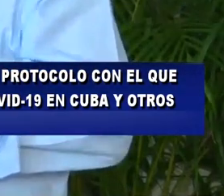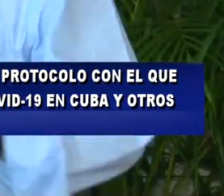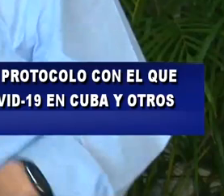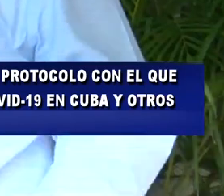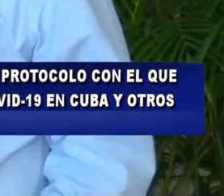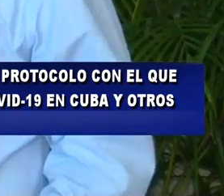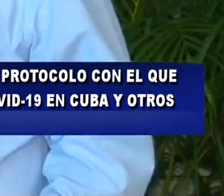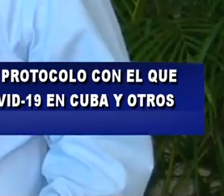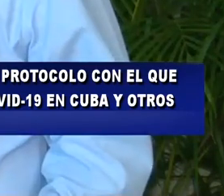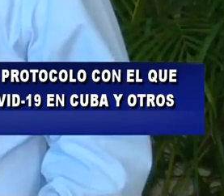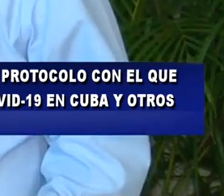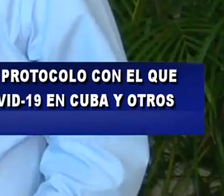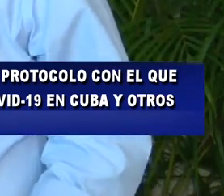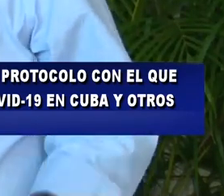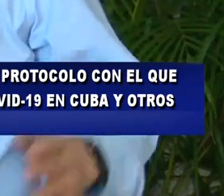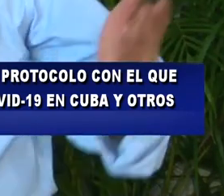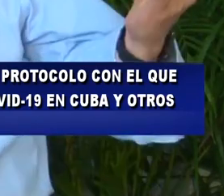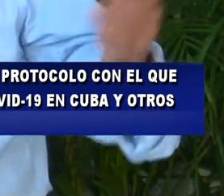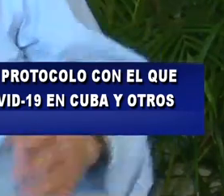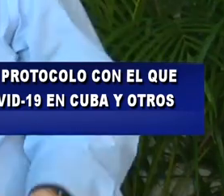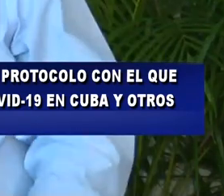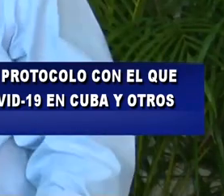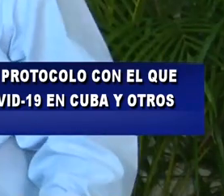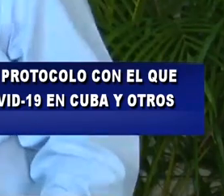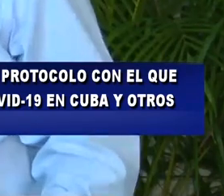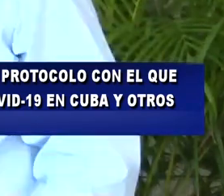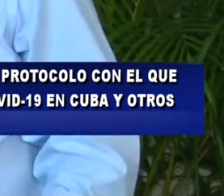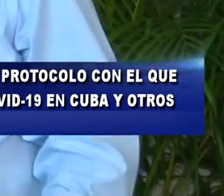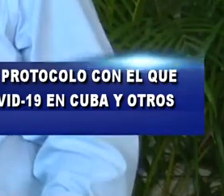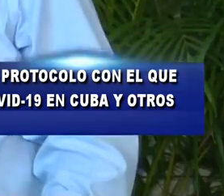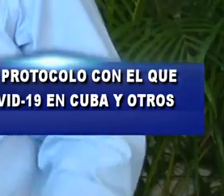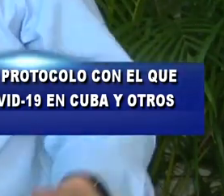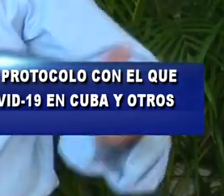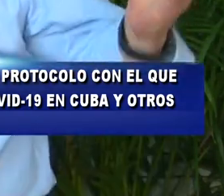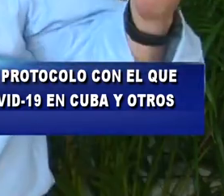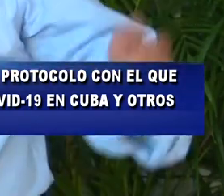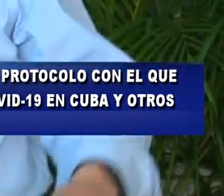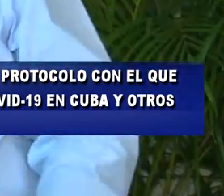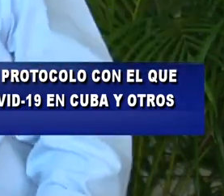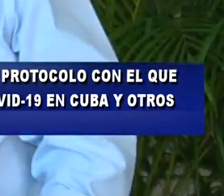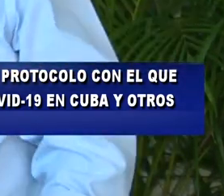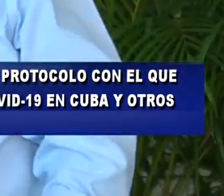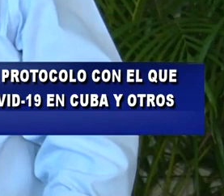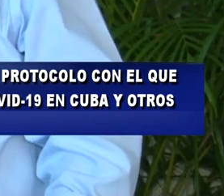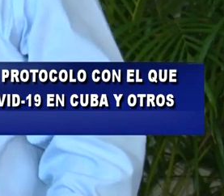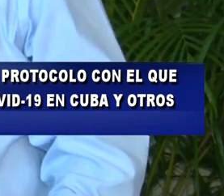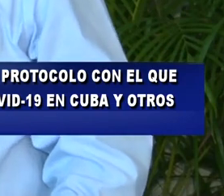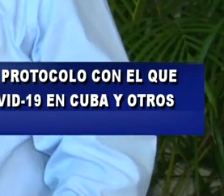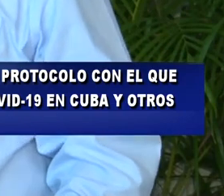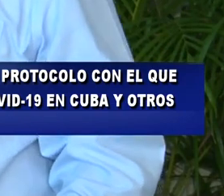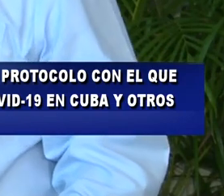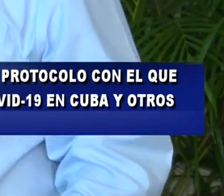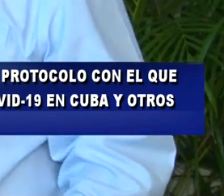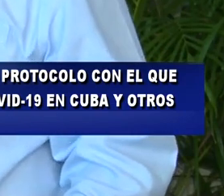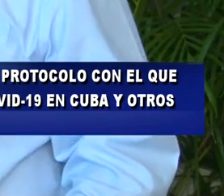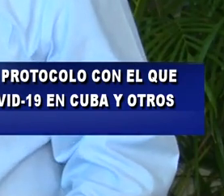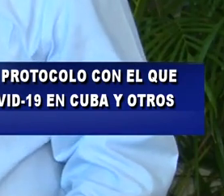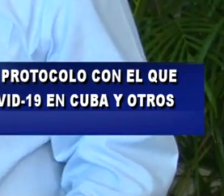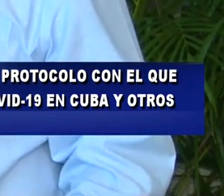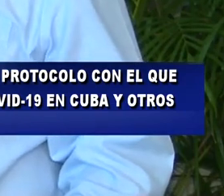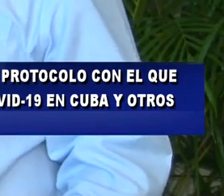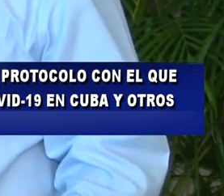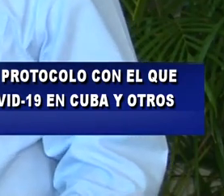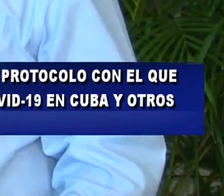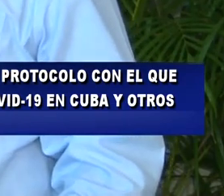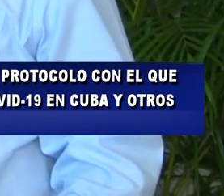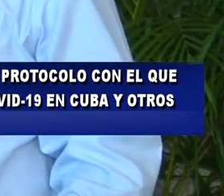con mucho cariño y muy caluroso. De la misma forma, también agradecemos la presencia de la ingeniera Ana Solís Ortega,